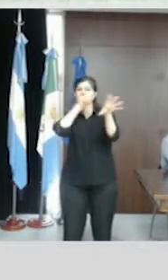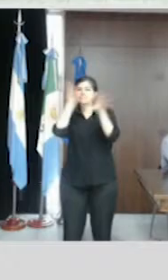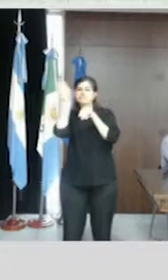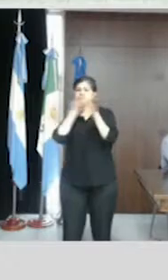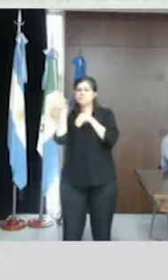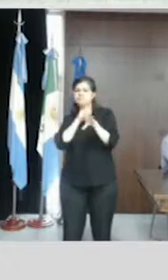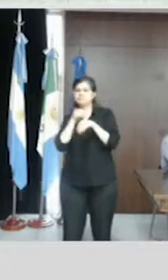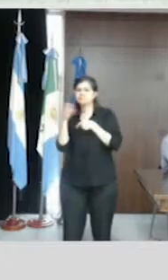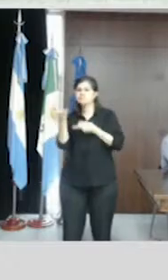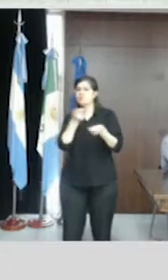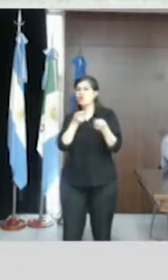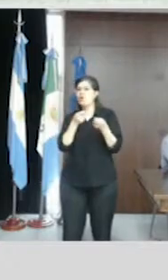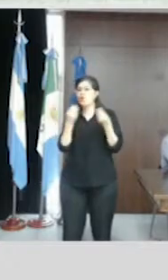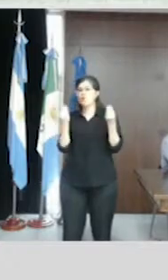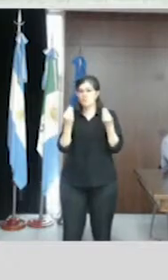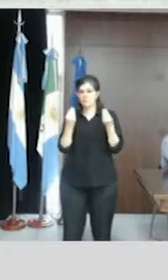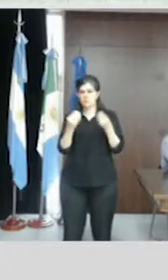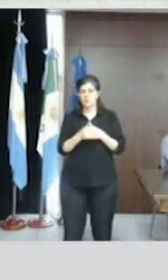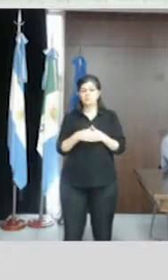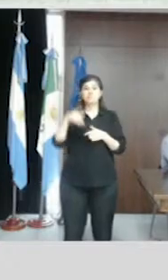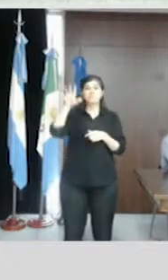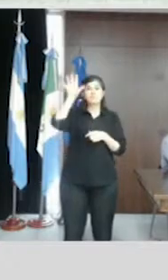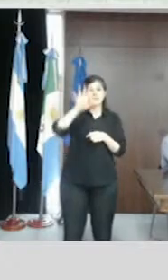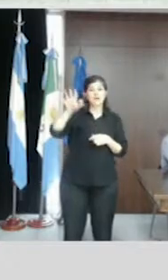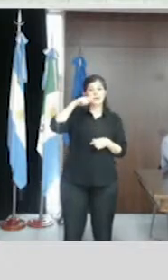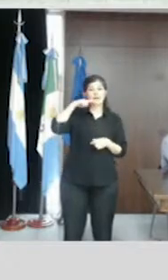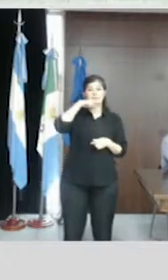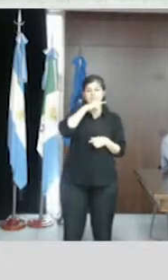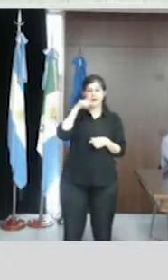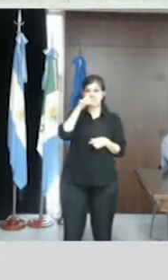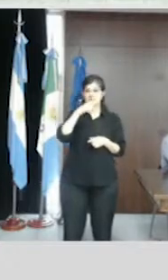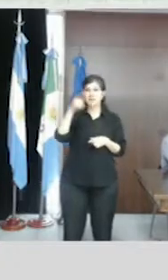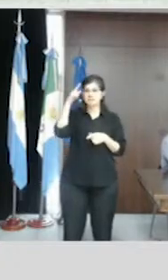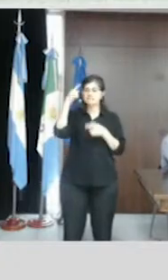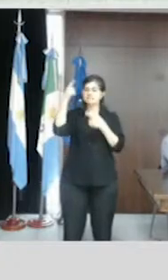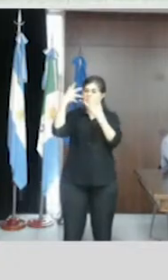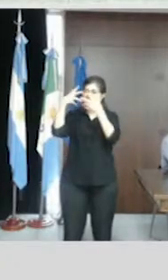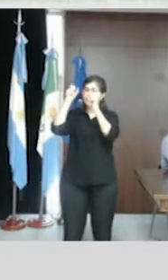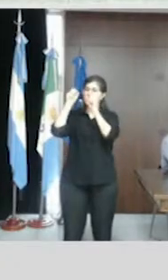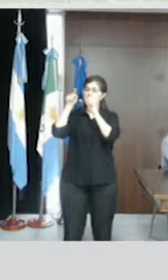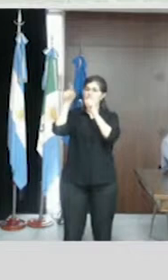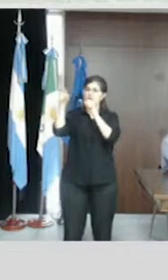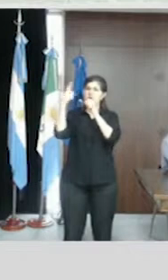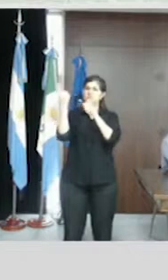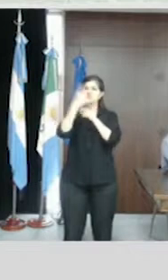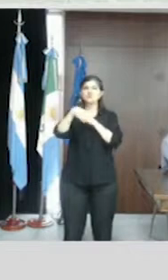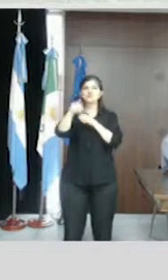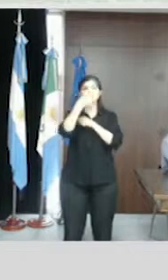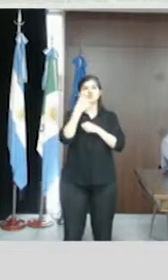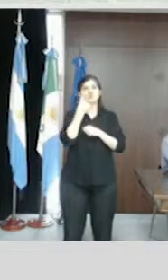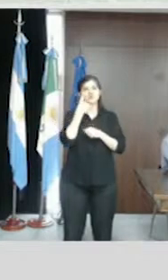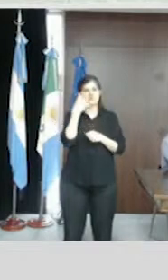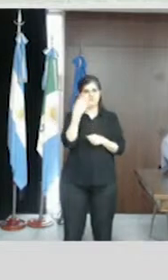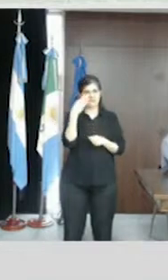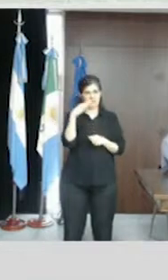registrada alemana que hace muchos años han descubierto y que tenemos que tener en cuenta, porque en no pocas oportunidades consideramos